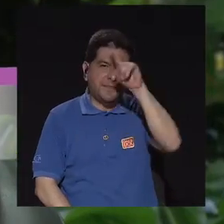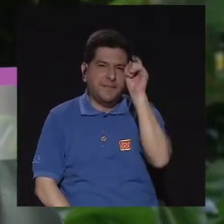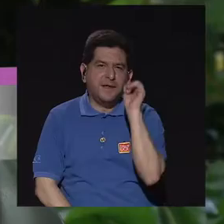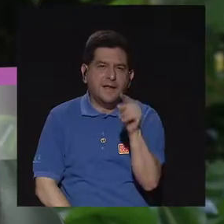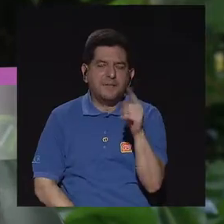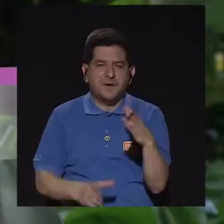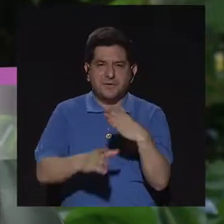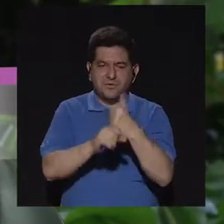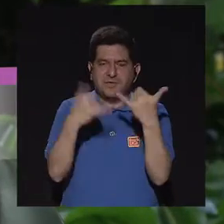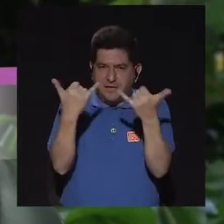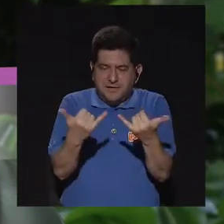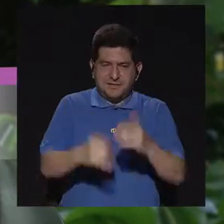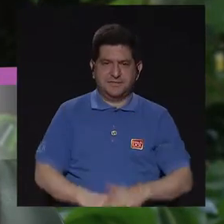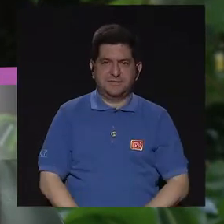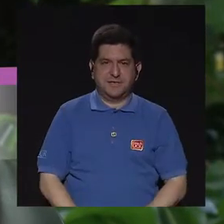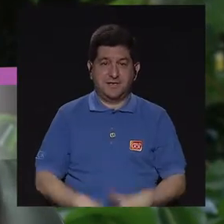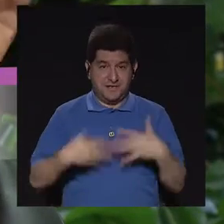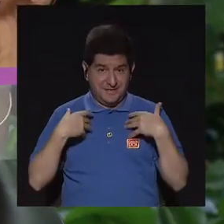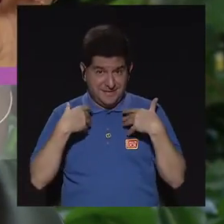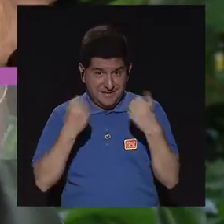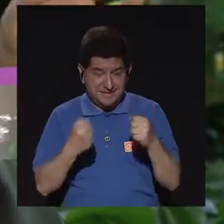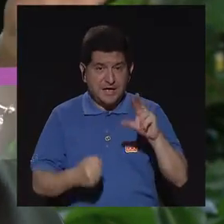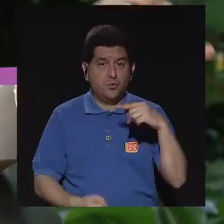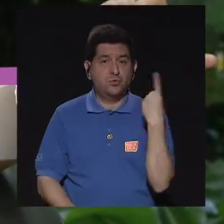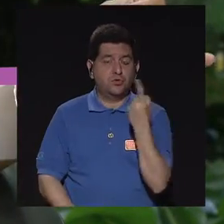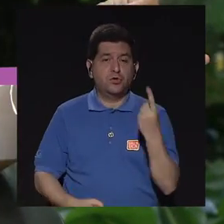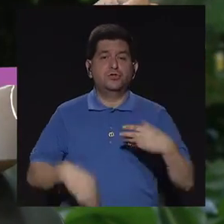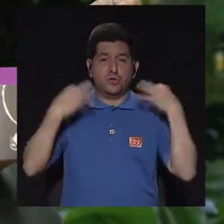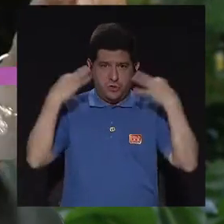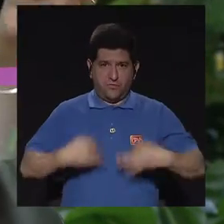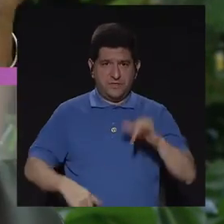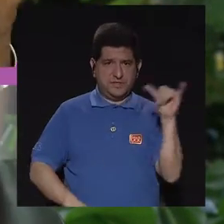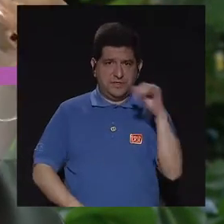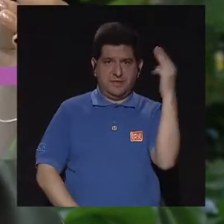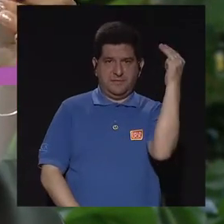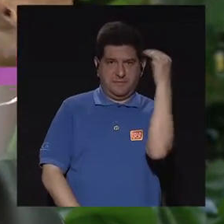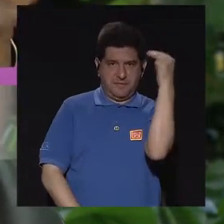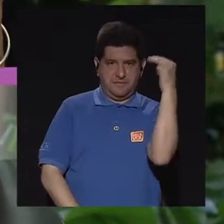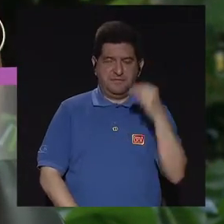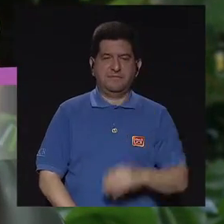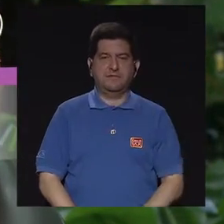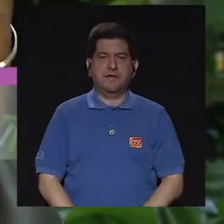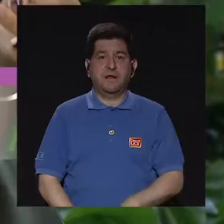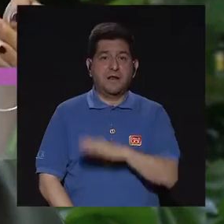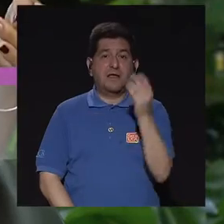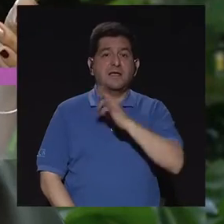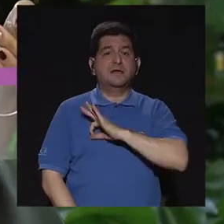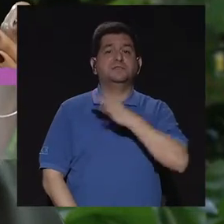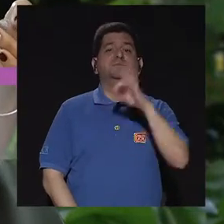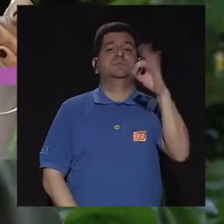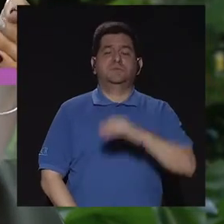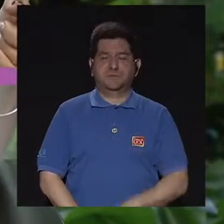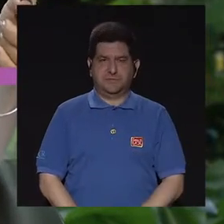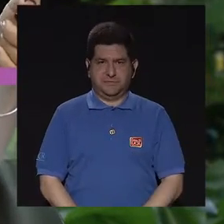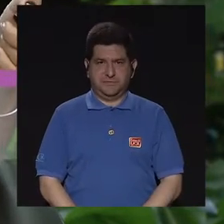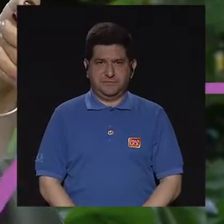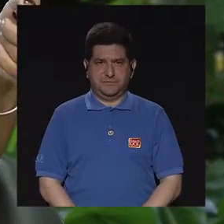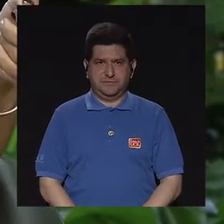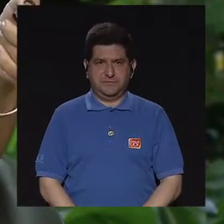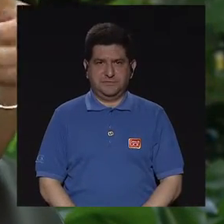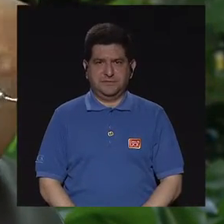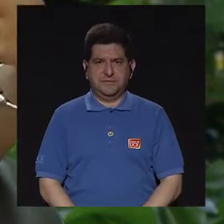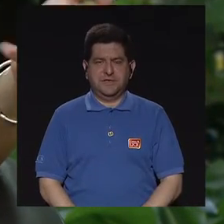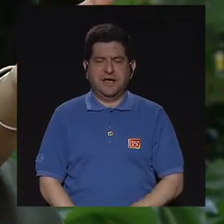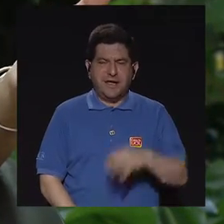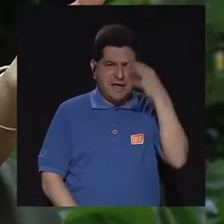pregunta que les quería hacer con respecto a la salud, no solo física, también la mental, también la espiritual. ¿Qué creen